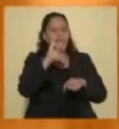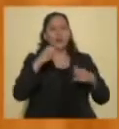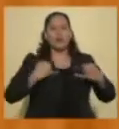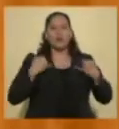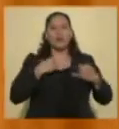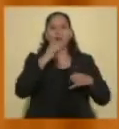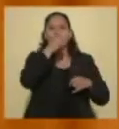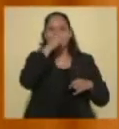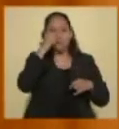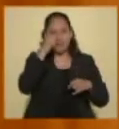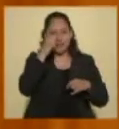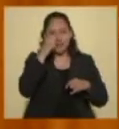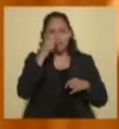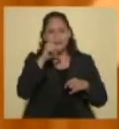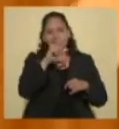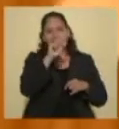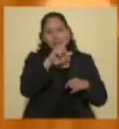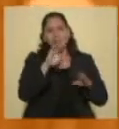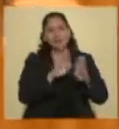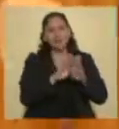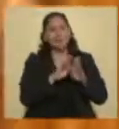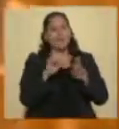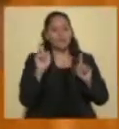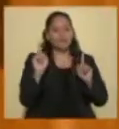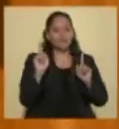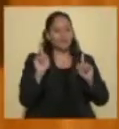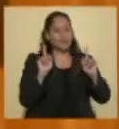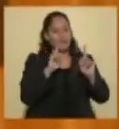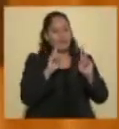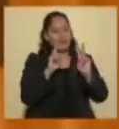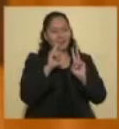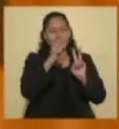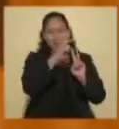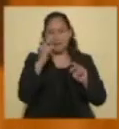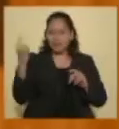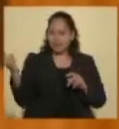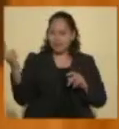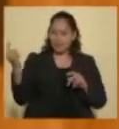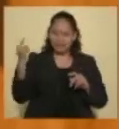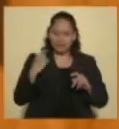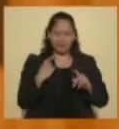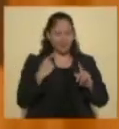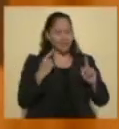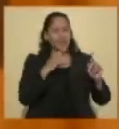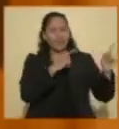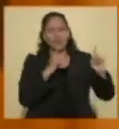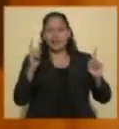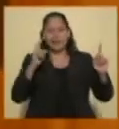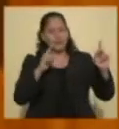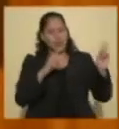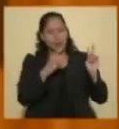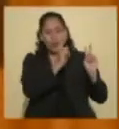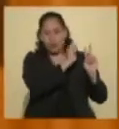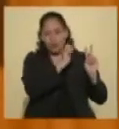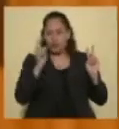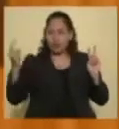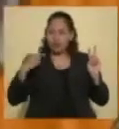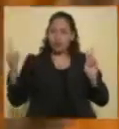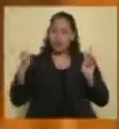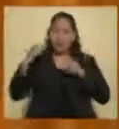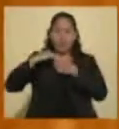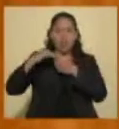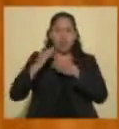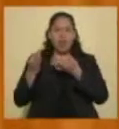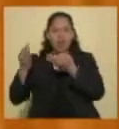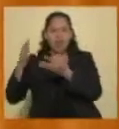cuando Juárez se la baja a Raúl Farel y se casa finalmente Margarita Massa con Benito